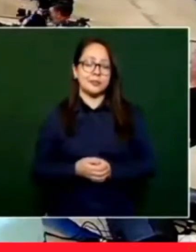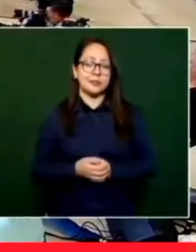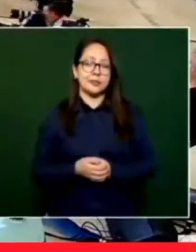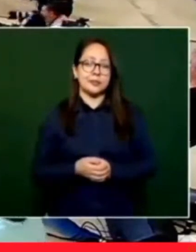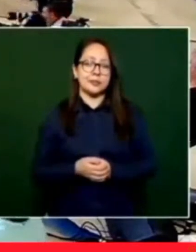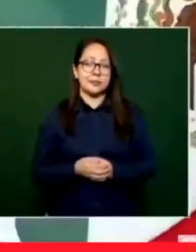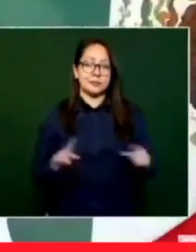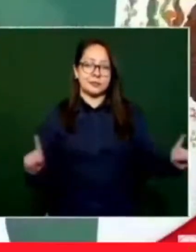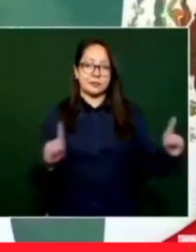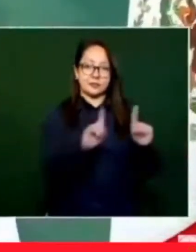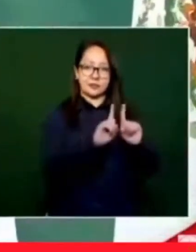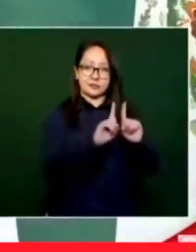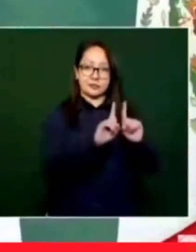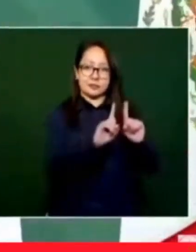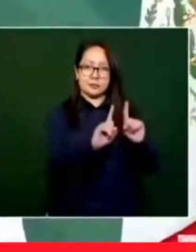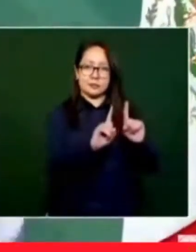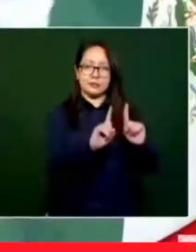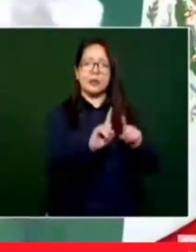a la secretaria,